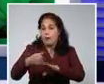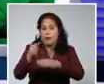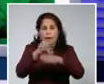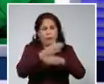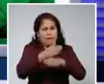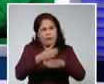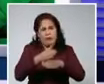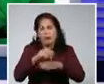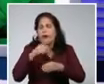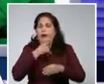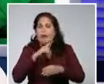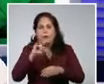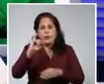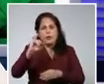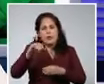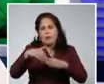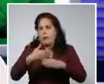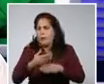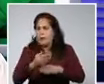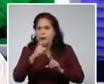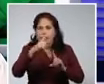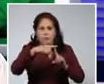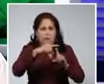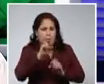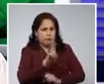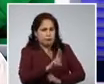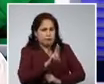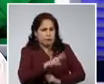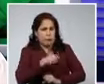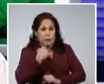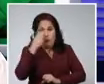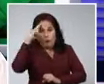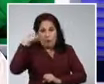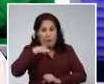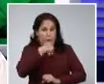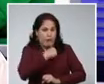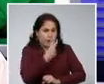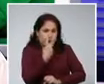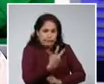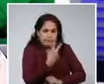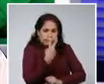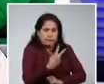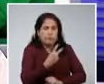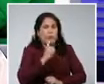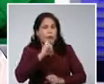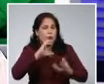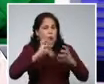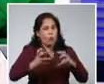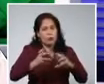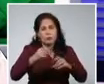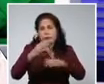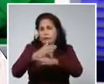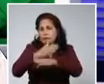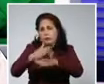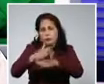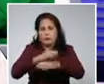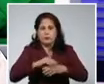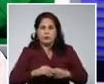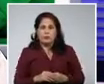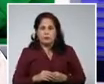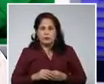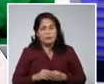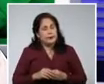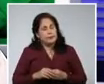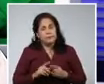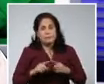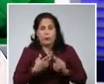6 días, 5 de ellos en terapia intensiva, algunas complicaciones que presentó, pues